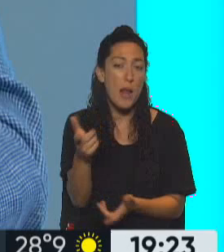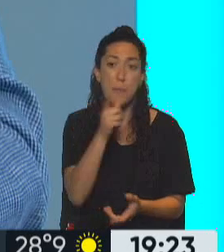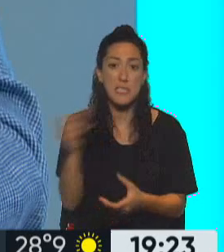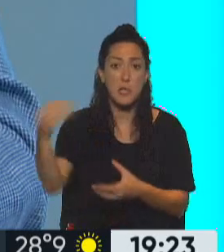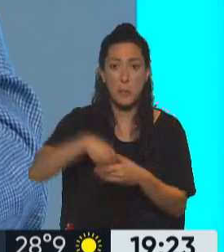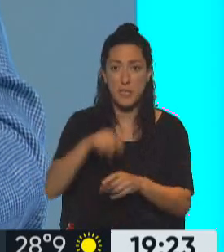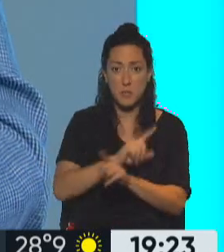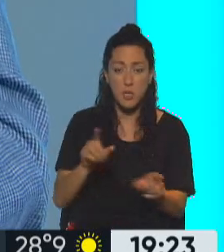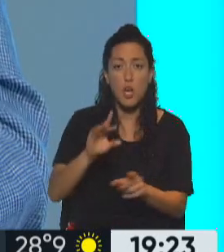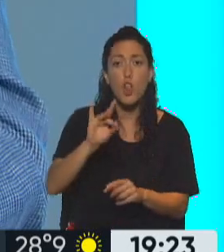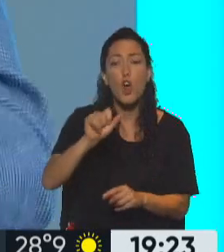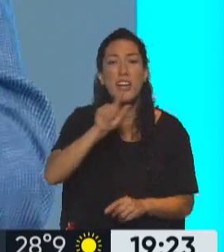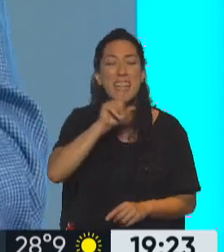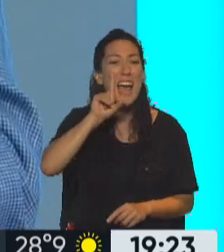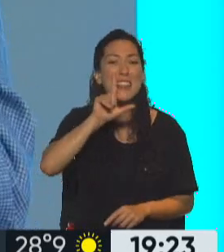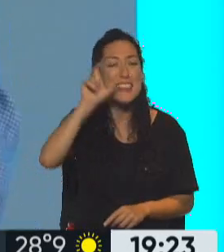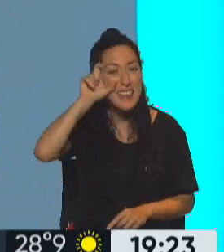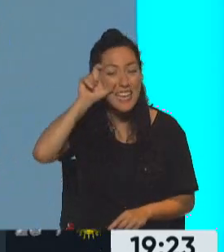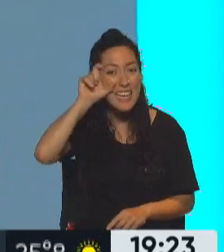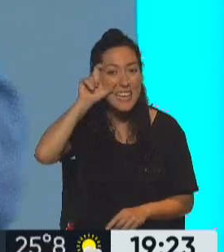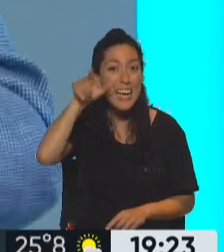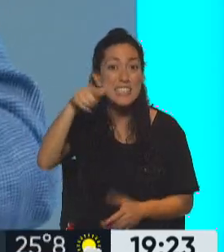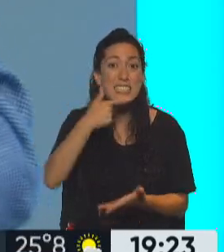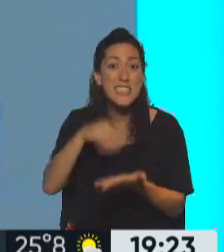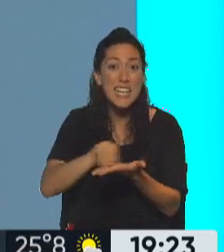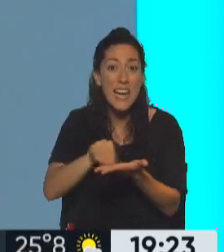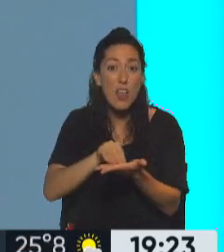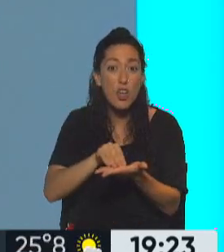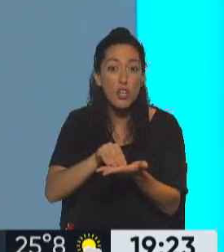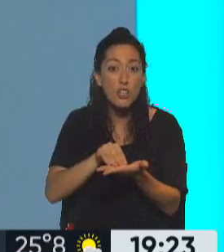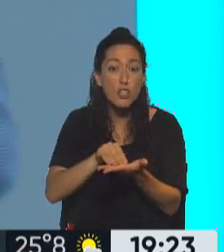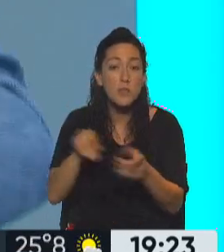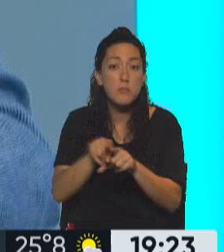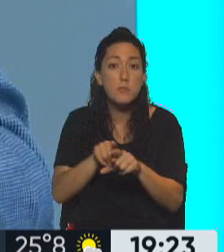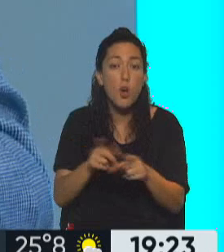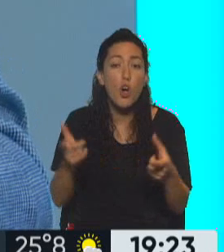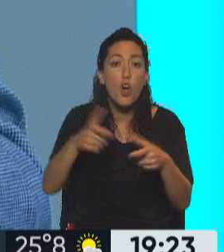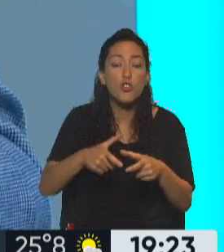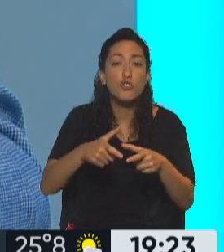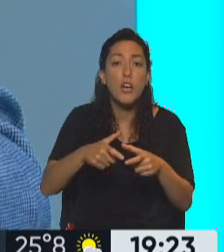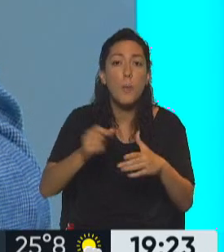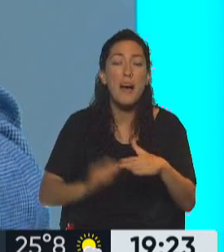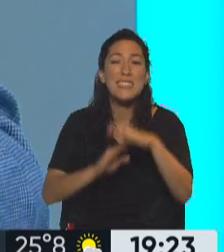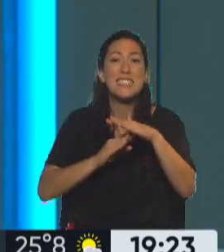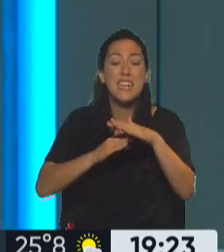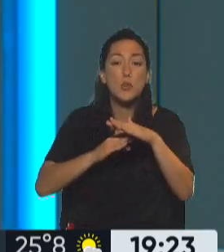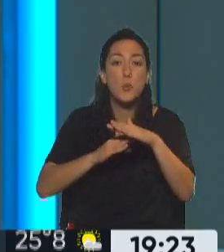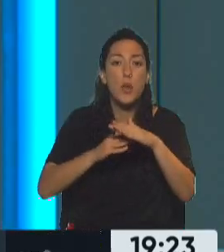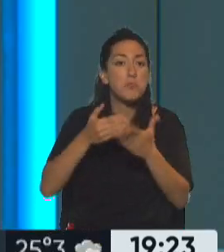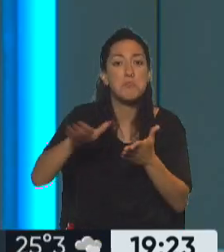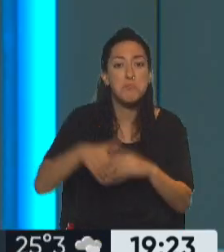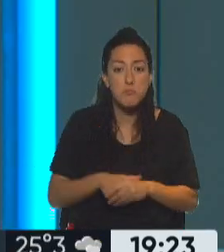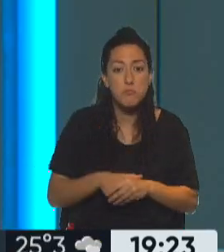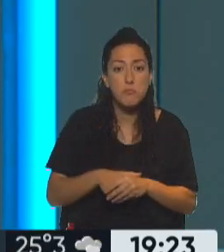partícipes ironíate es un senador que la acaban de privar del cargo En el consejo de la nomenclatura como no lo escucharon estoy hablando de juicio político es